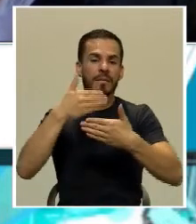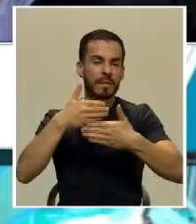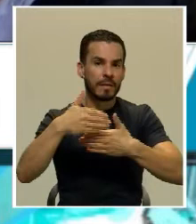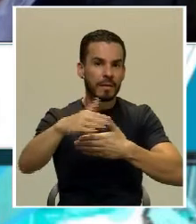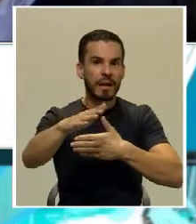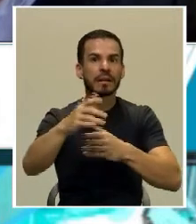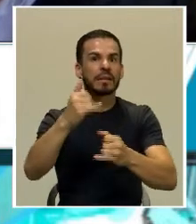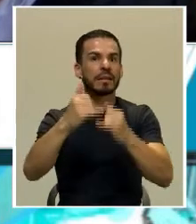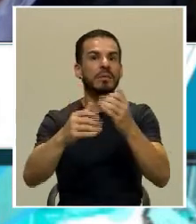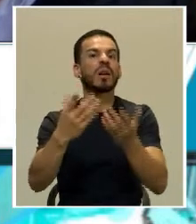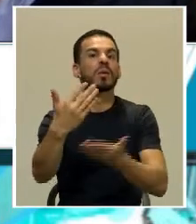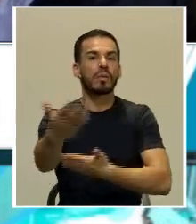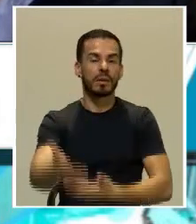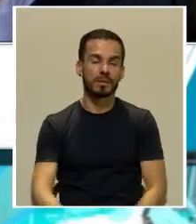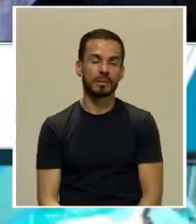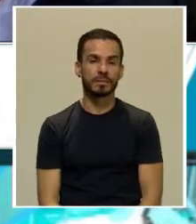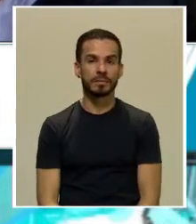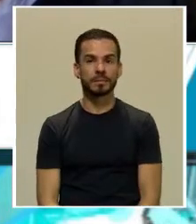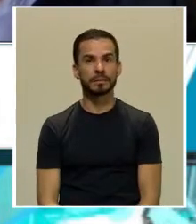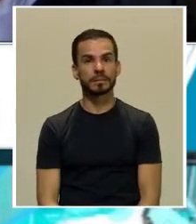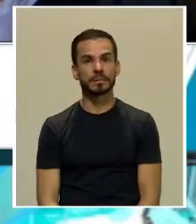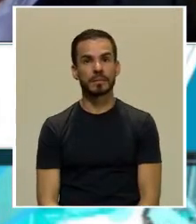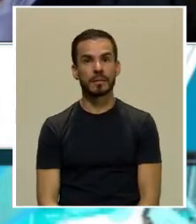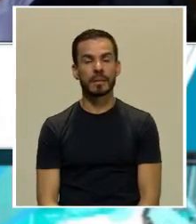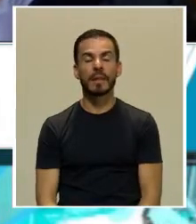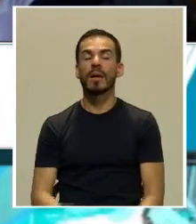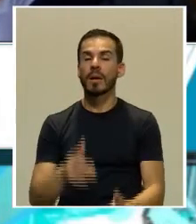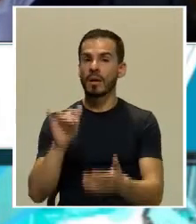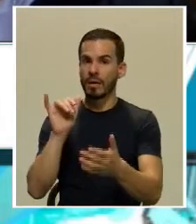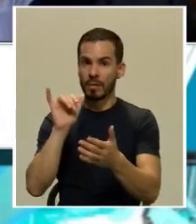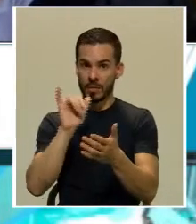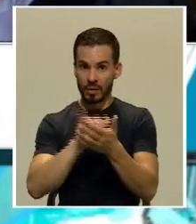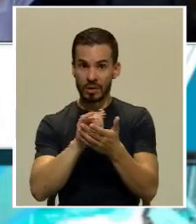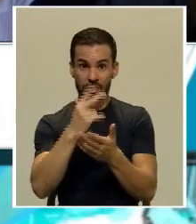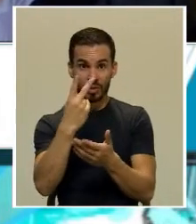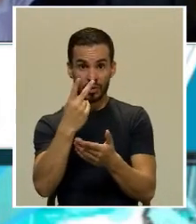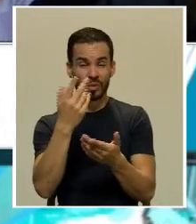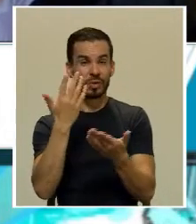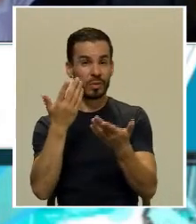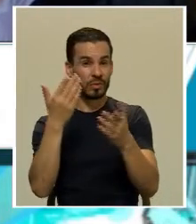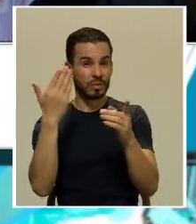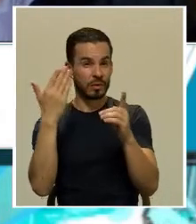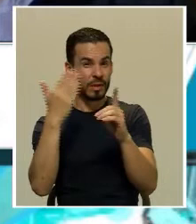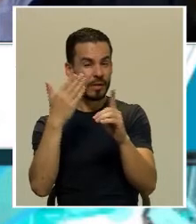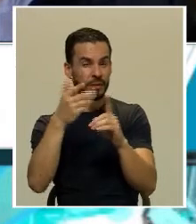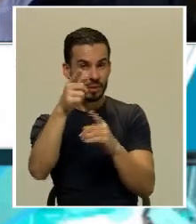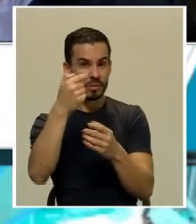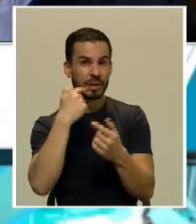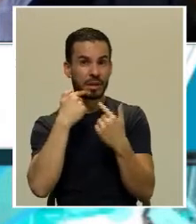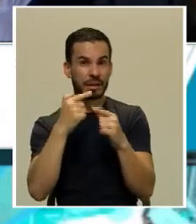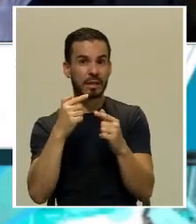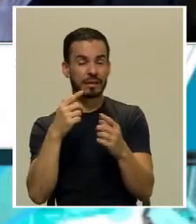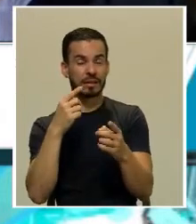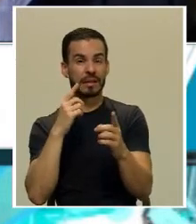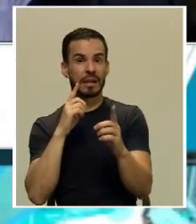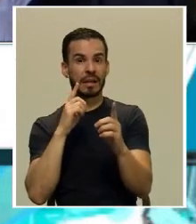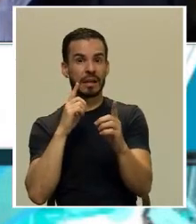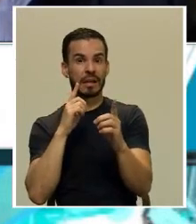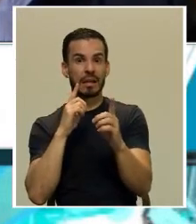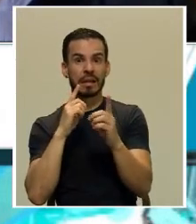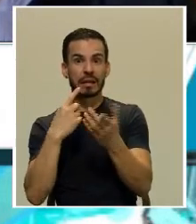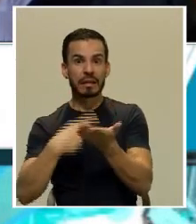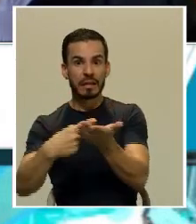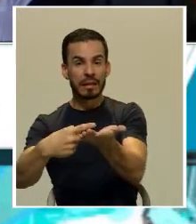de poder dimensionarse todavía. Precisamente, Álvaro, estos dos fenómenos que usted manifiesta, el debate de